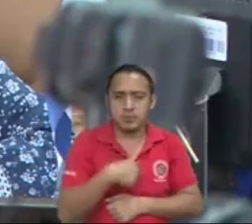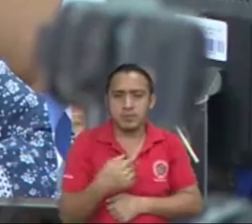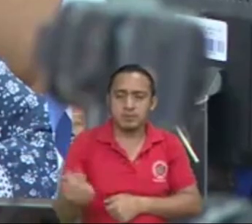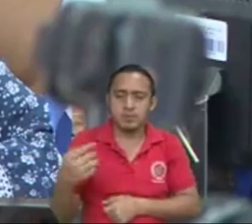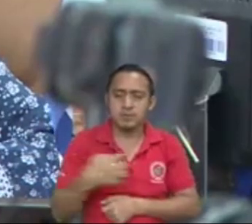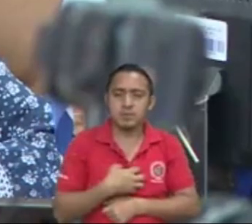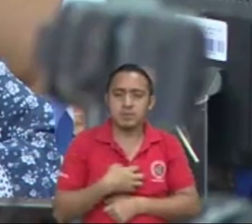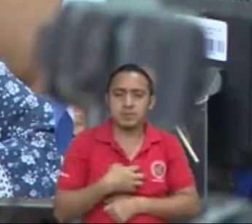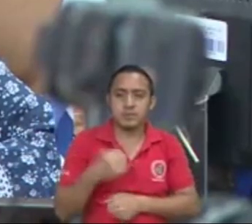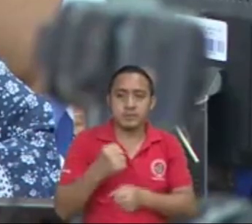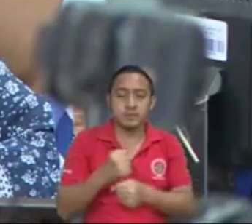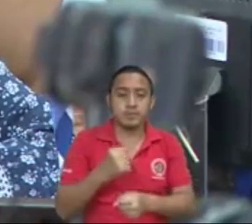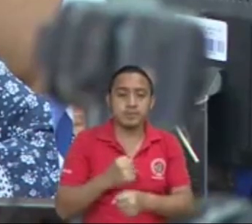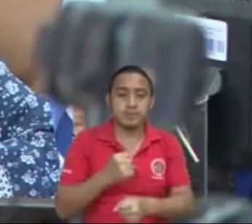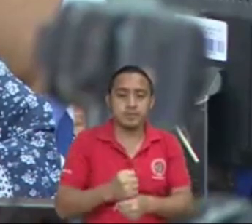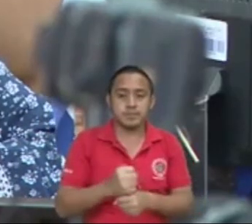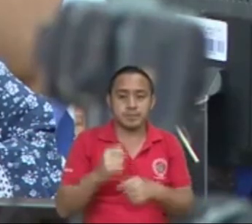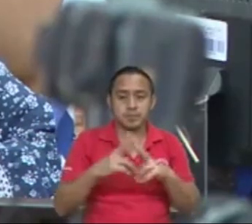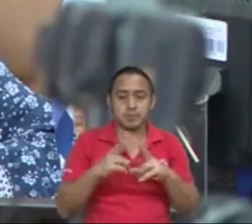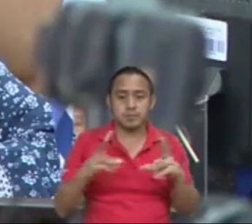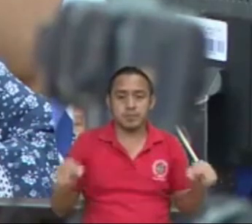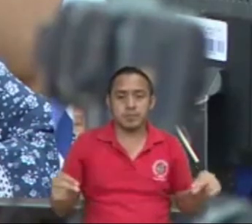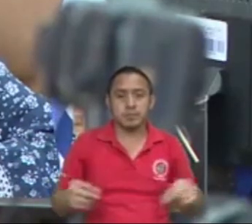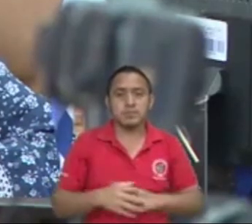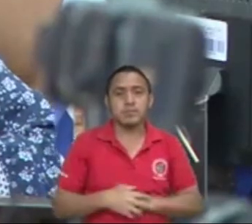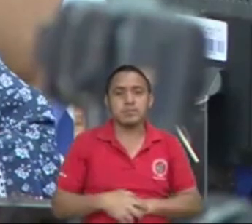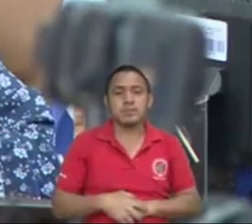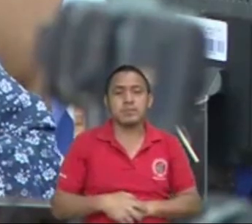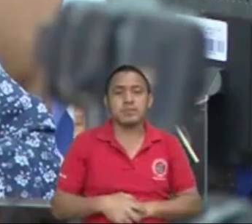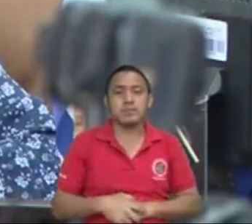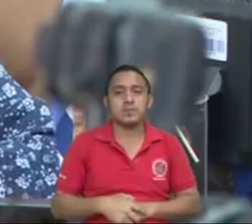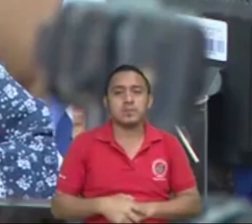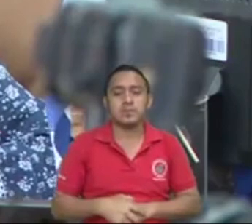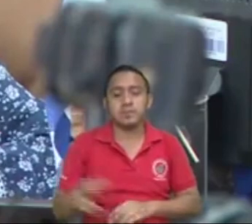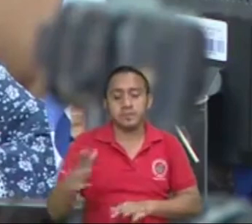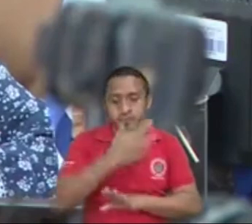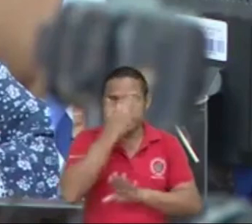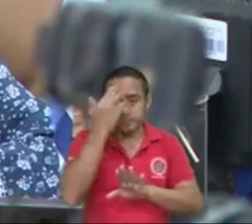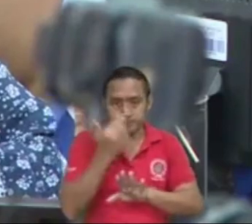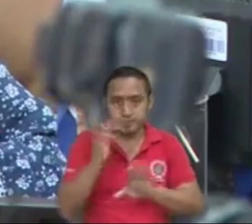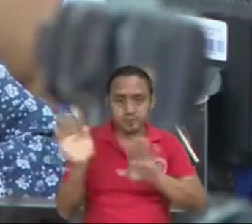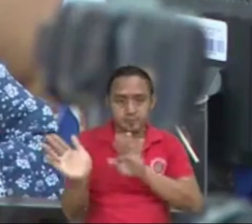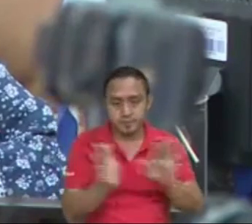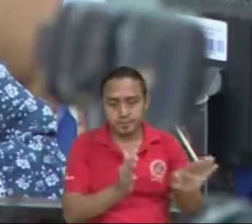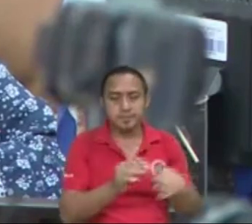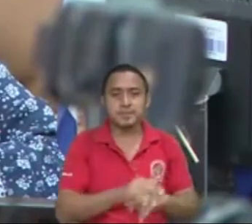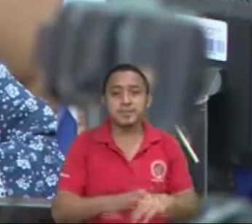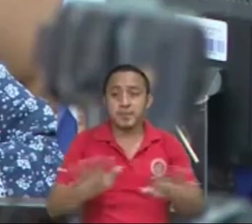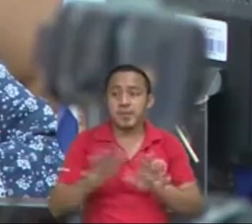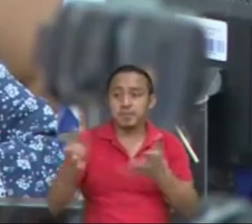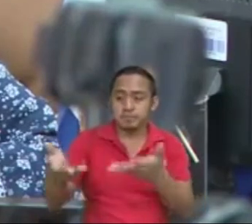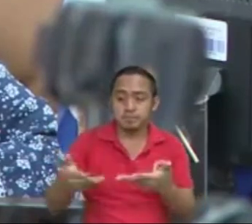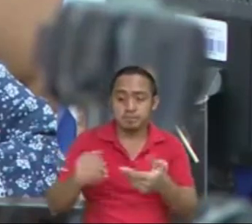servicios que operan en el territorio nacional. Noticias 12, Darlene Téllez.